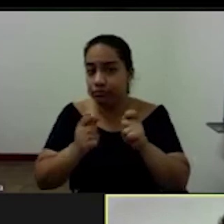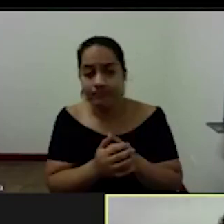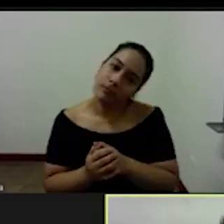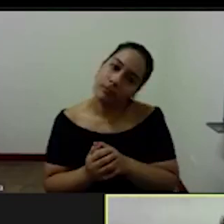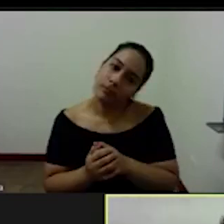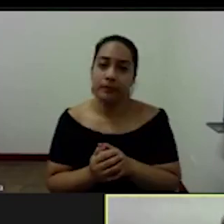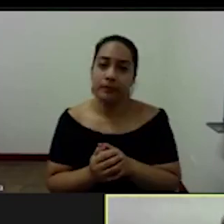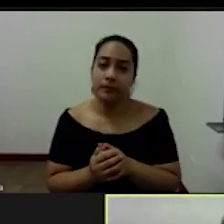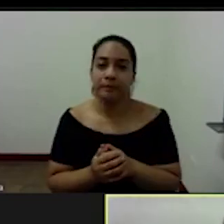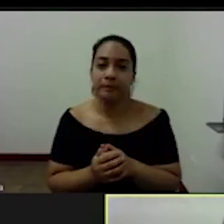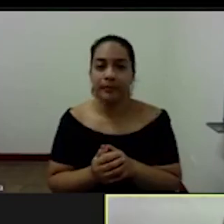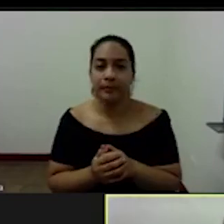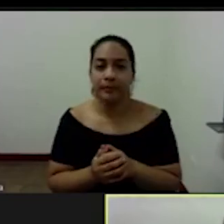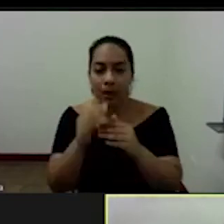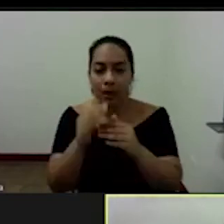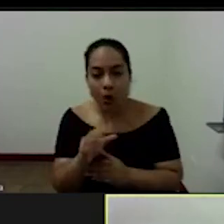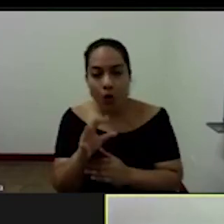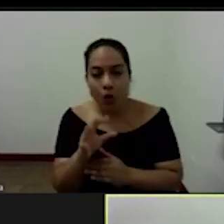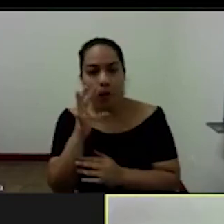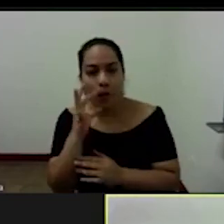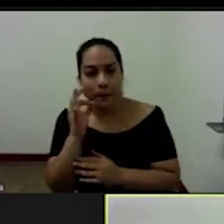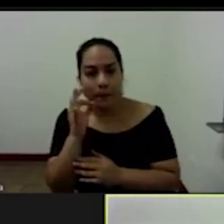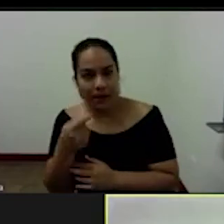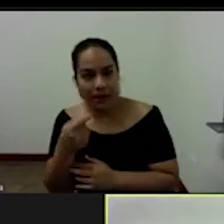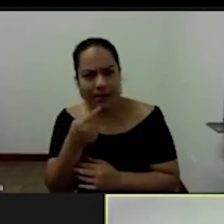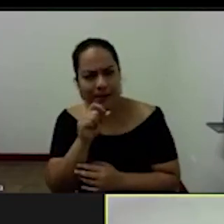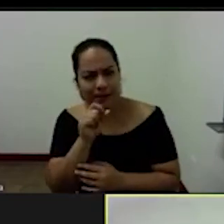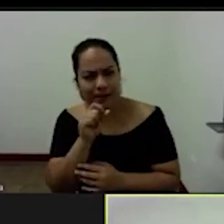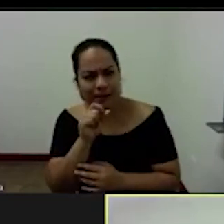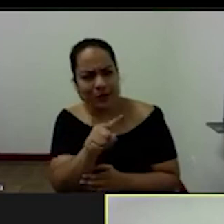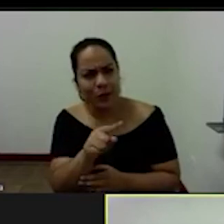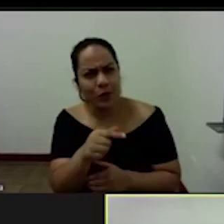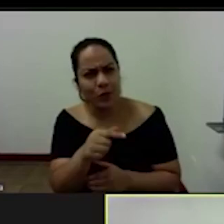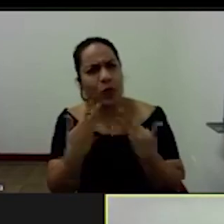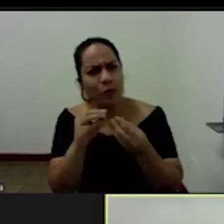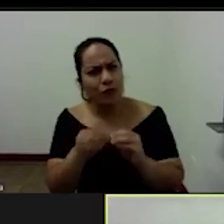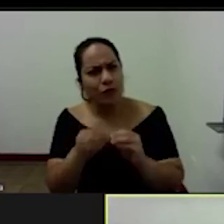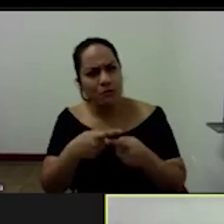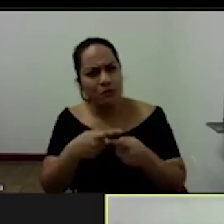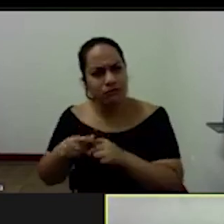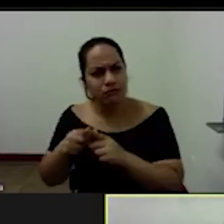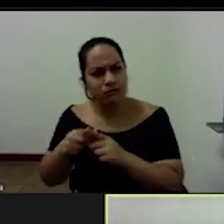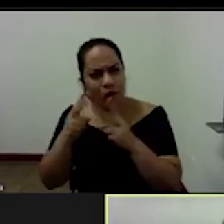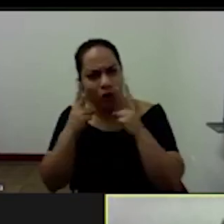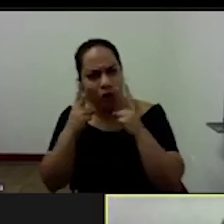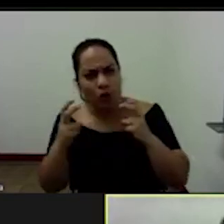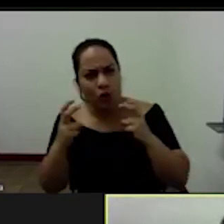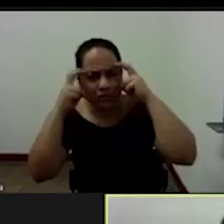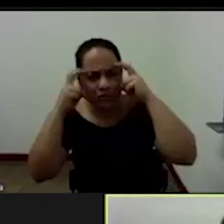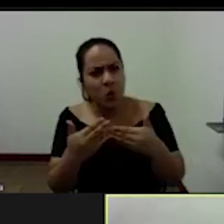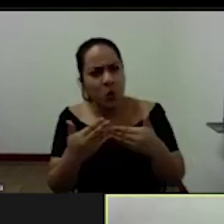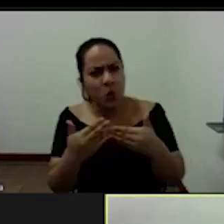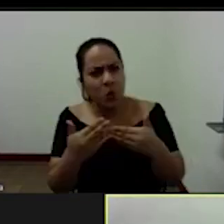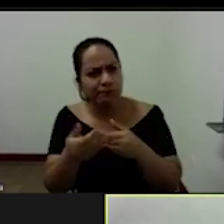Juan Andrés Cerón nos comenta, nos pregunta, ¿de qué forma el tejido moviliza el conocimiento?